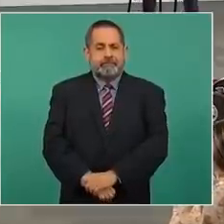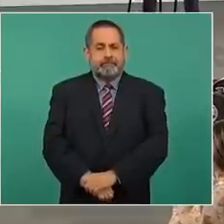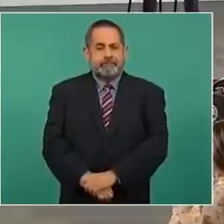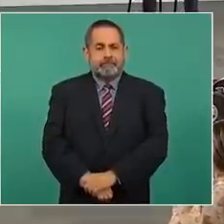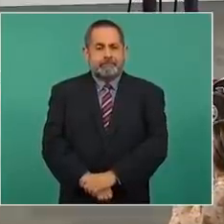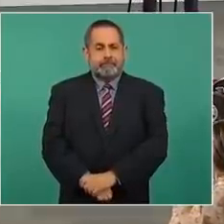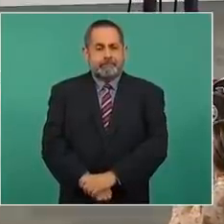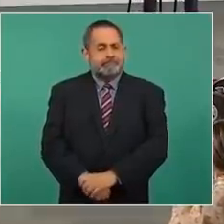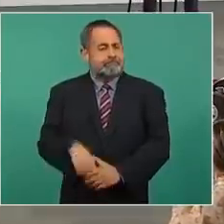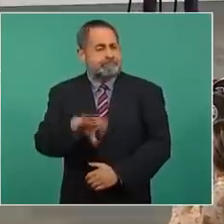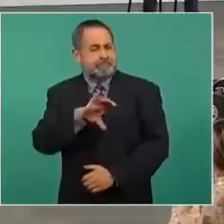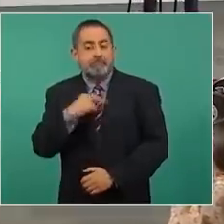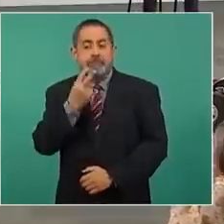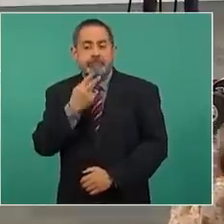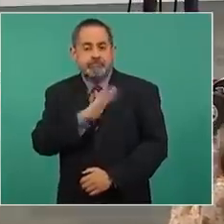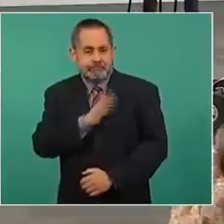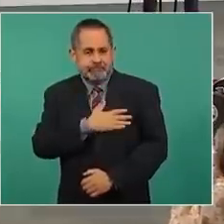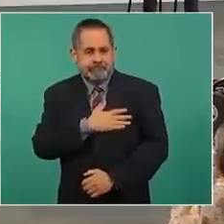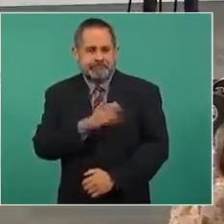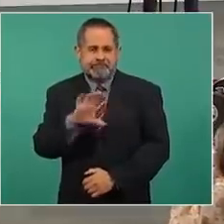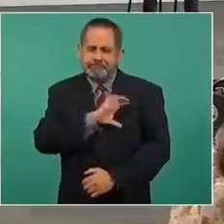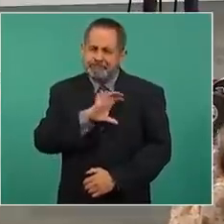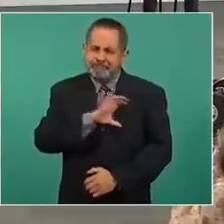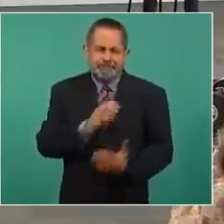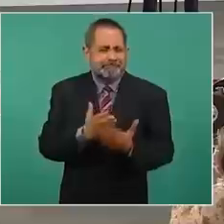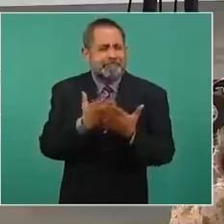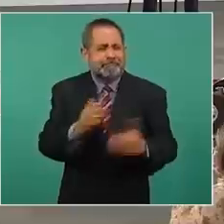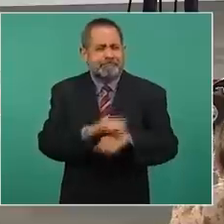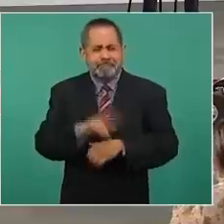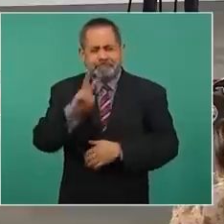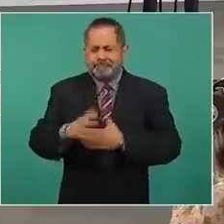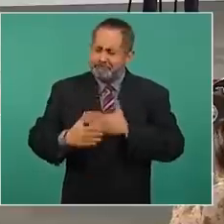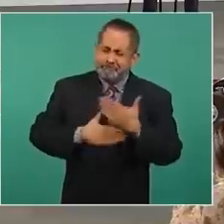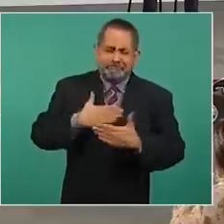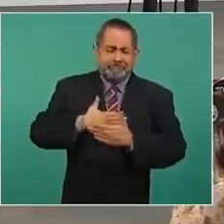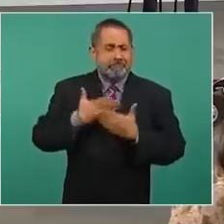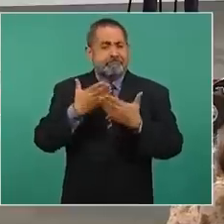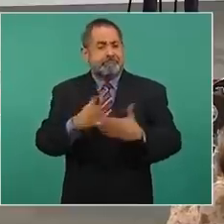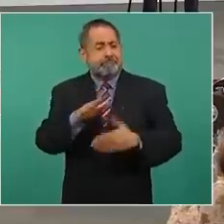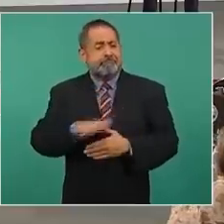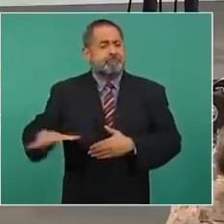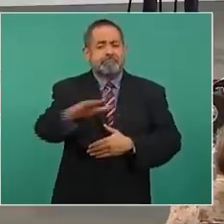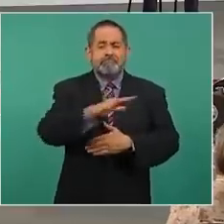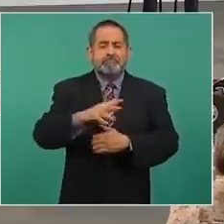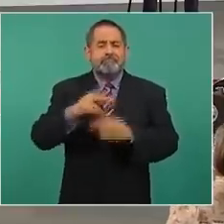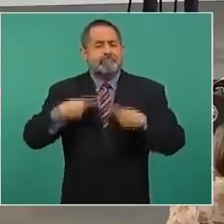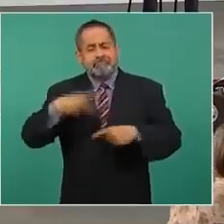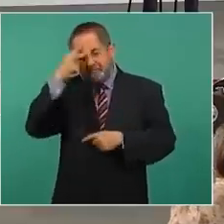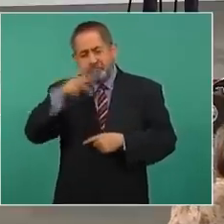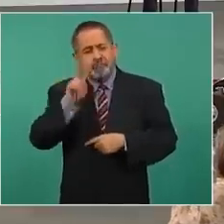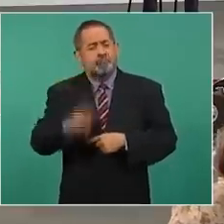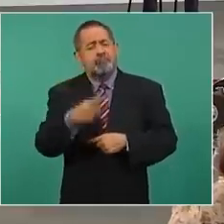estimados amigos es una gran alegría El Poder felicitar al pueblo de México en esta